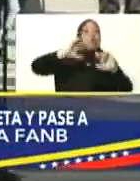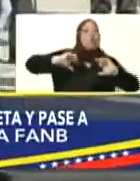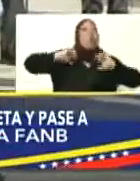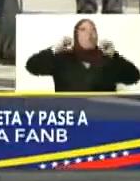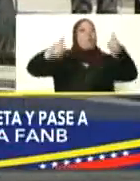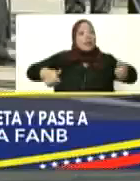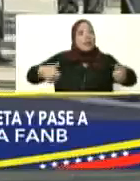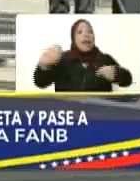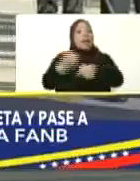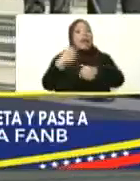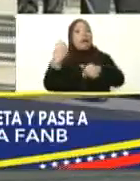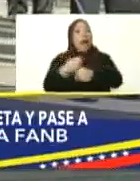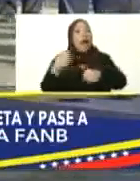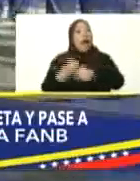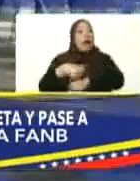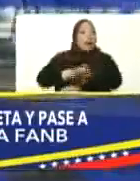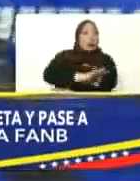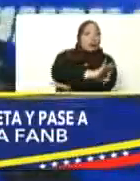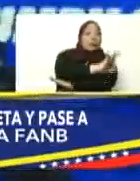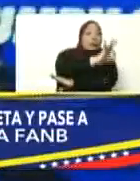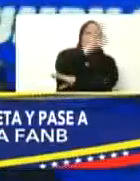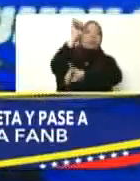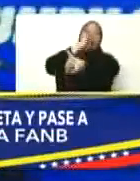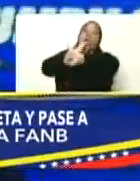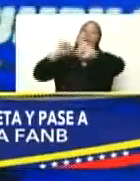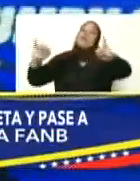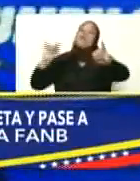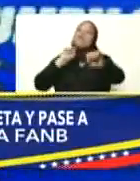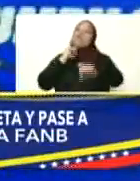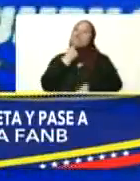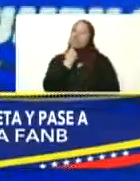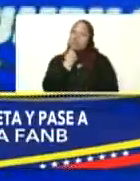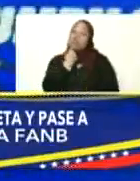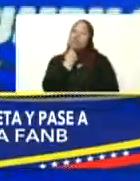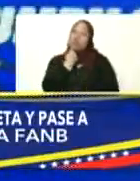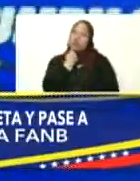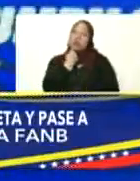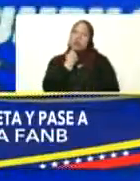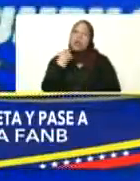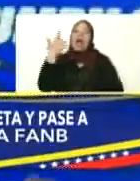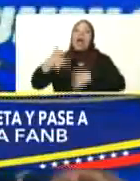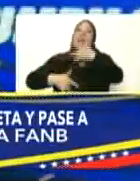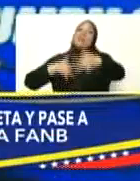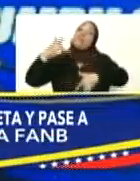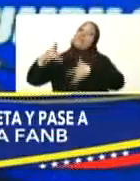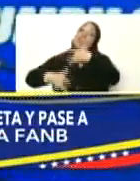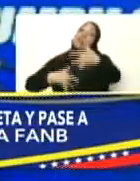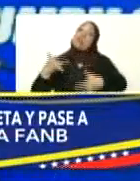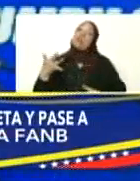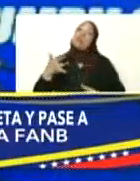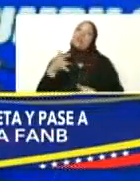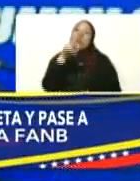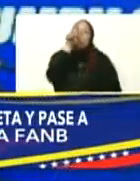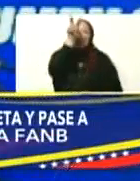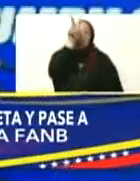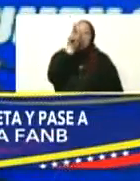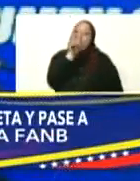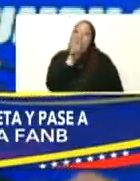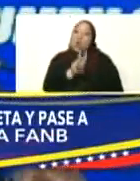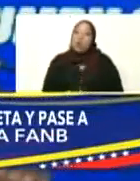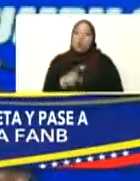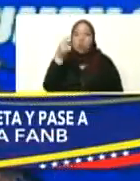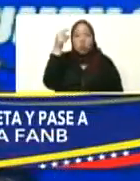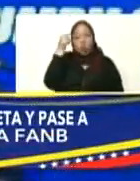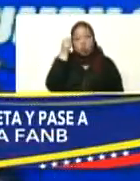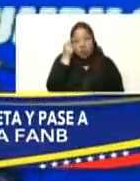y los toques de silencio, el final de las mismas. Aquellas actividades que día a día contribuían con